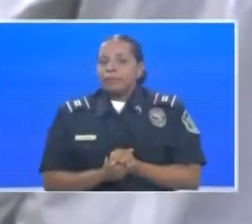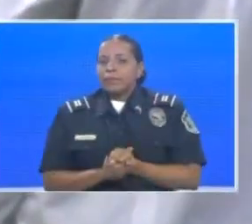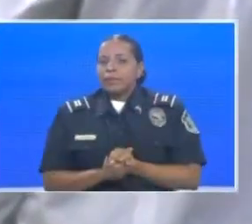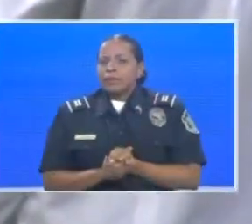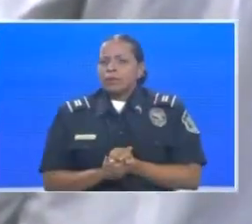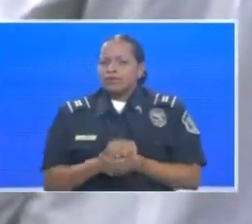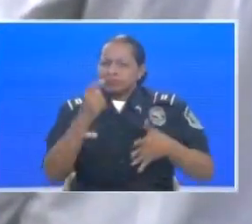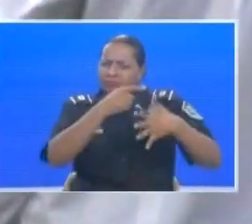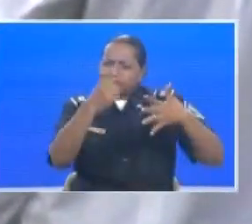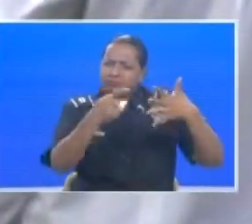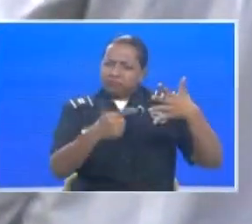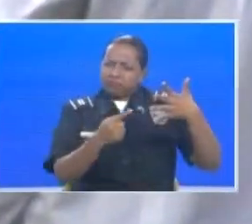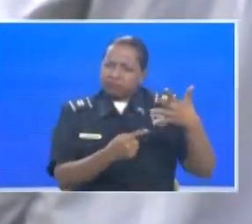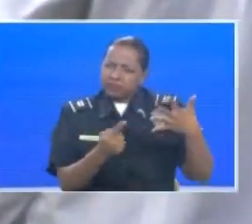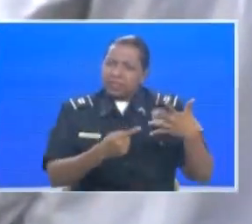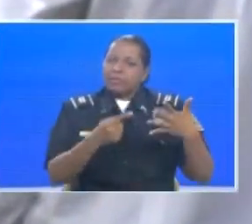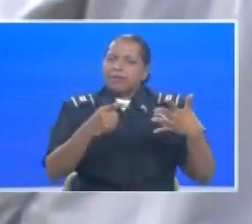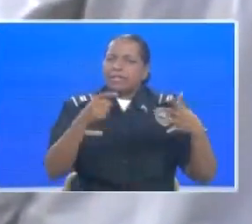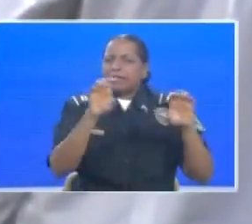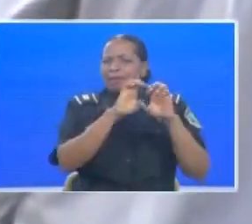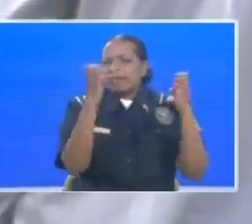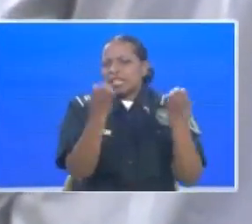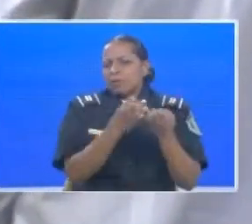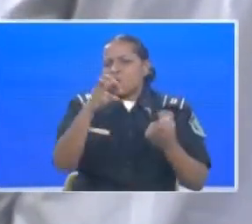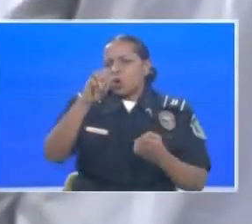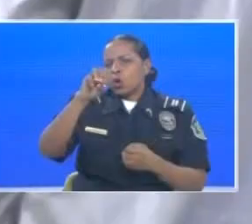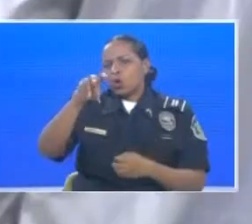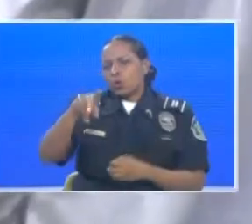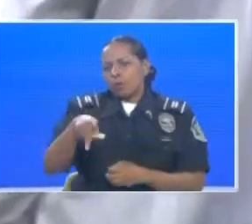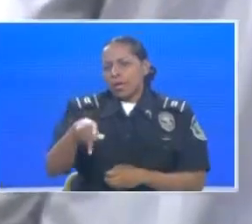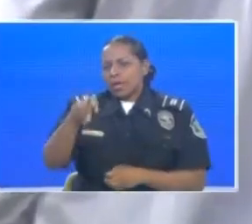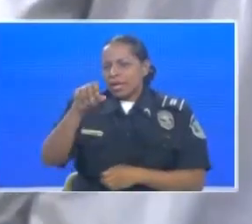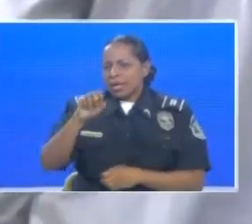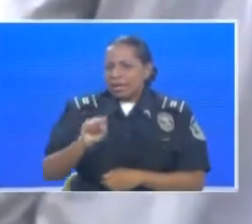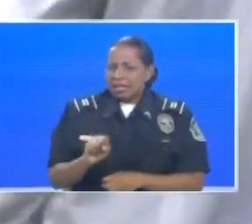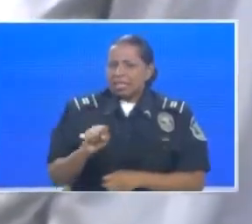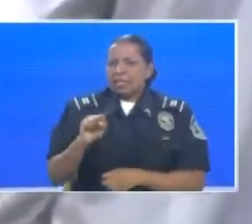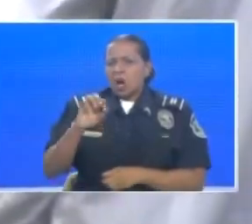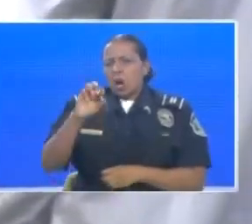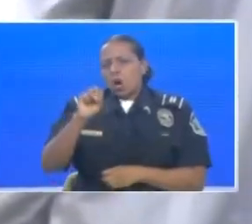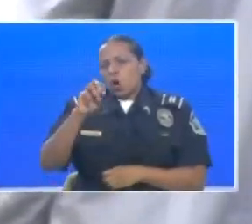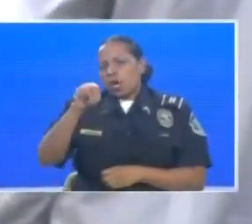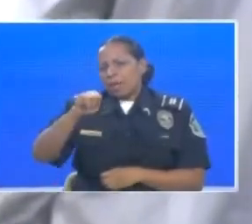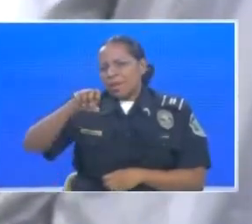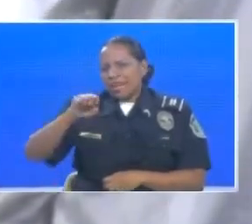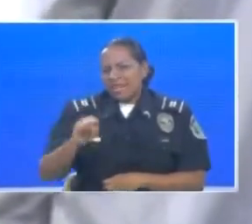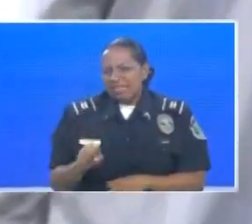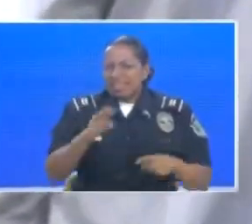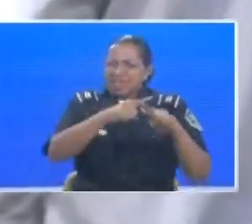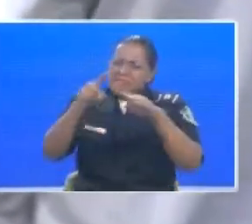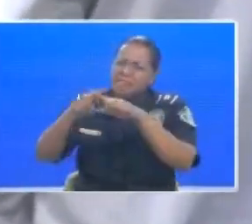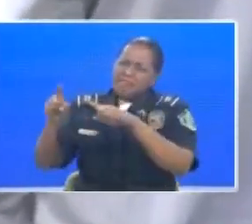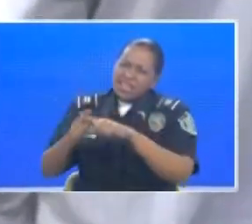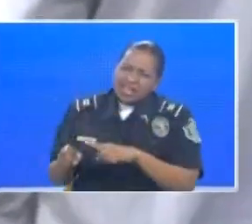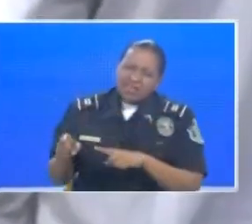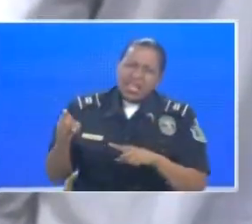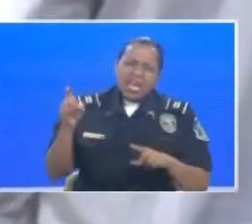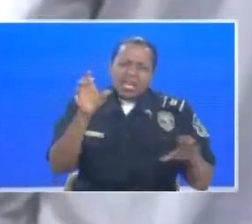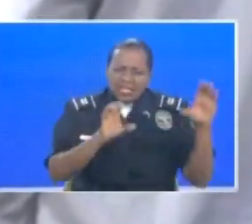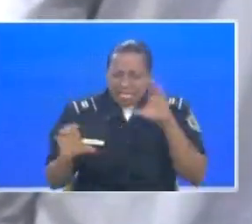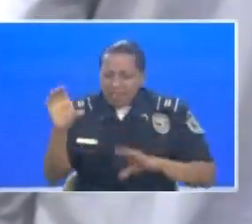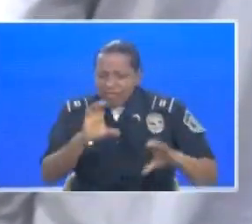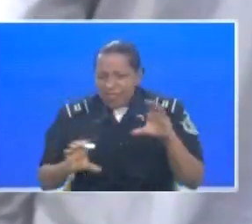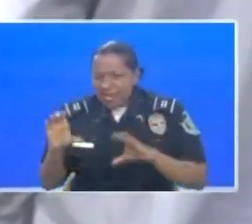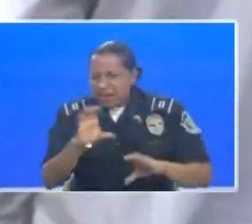un tremendo colaborador de la OPS, el doctor Alfaro, donde están una serie de científicos, doctor Alfaro, el